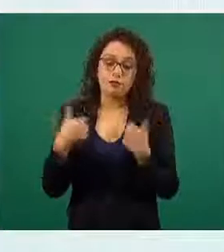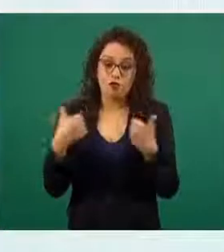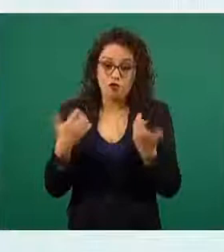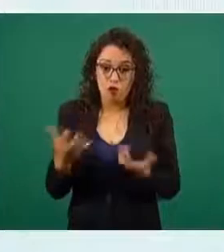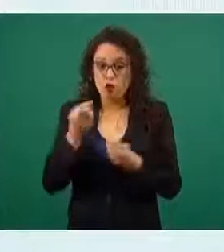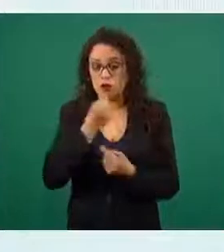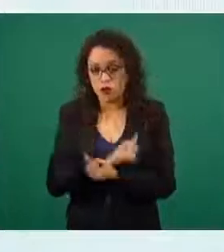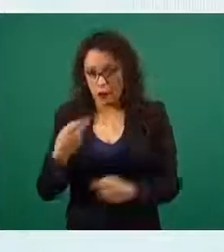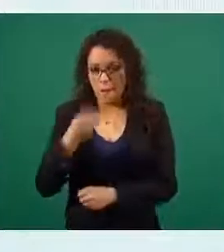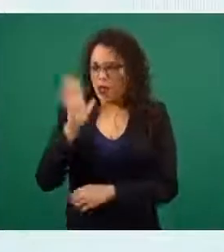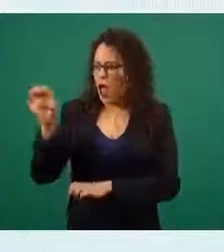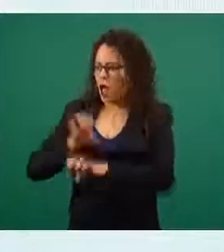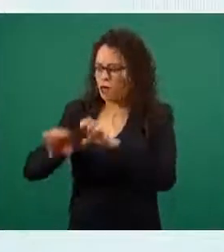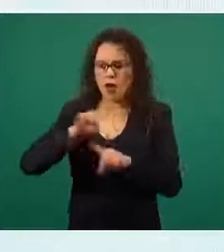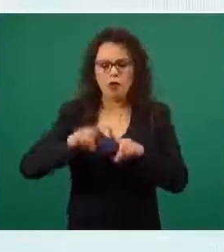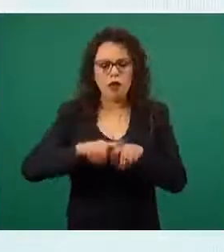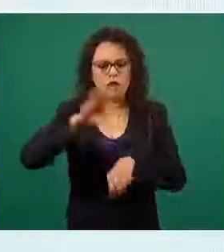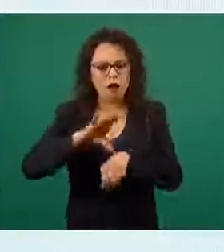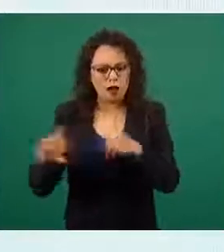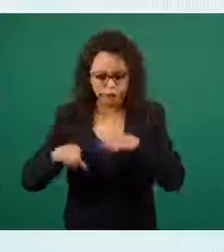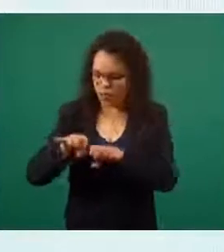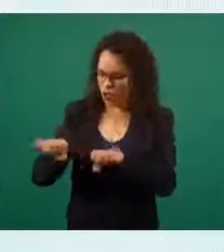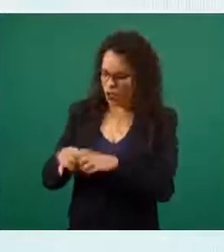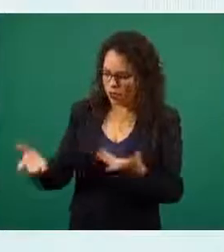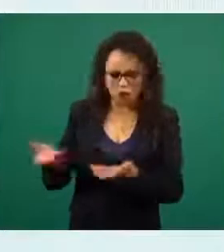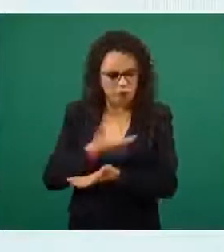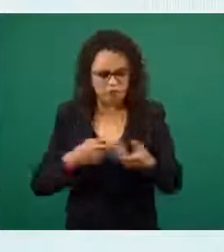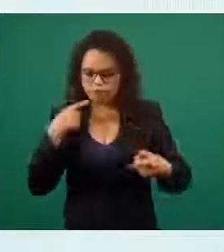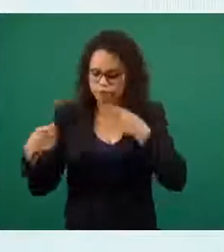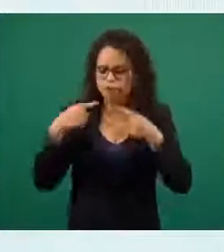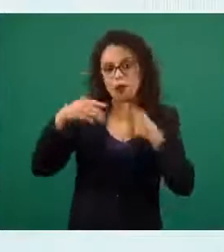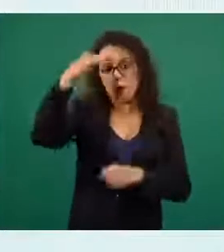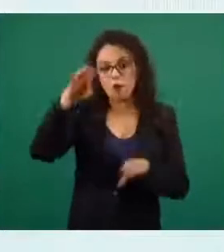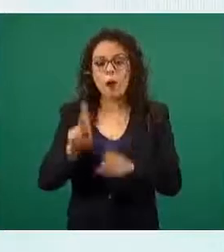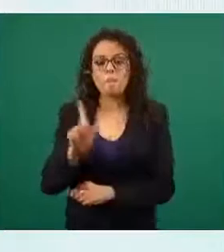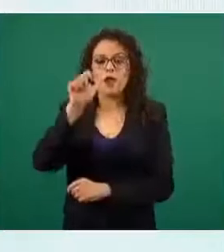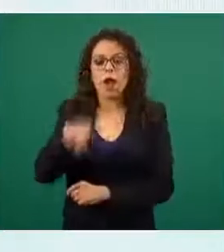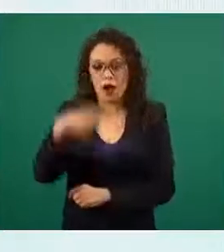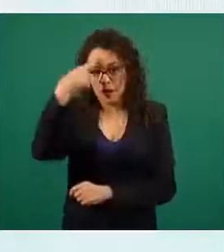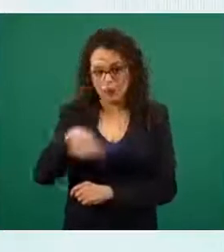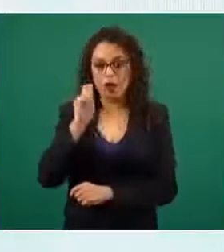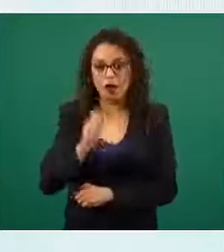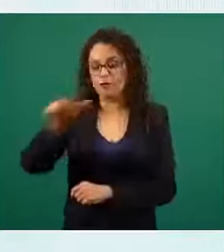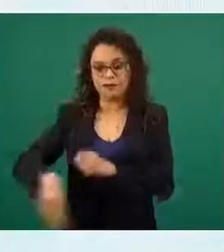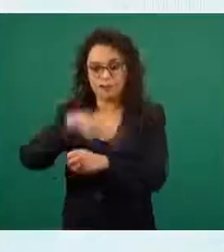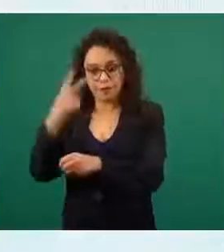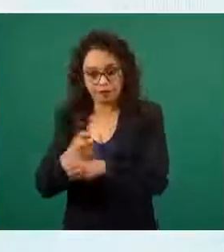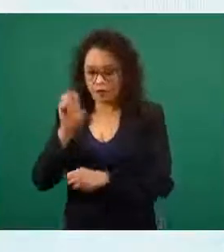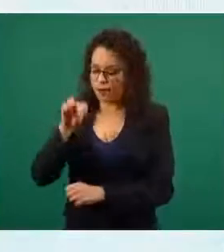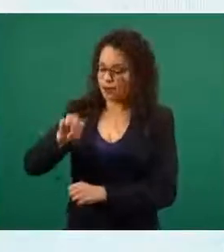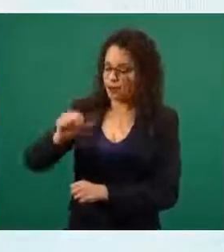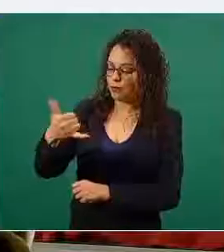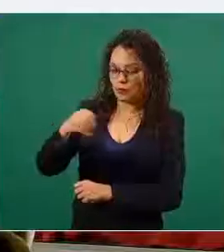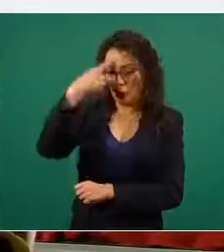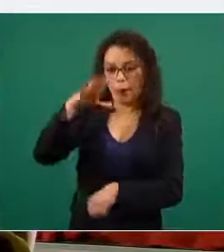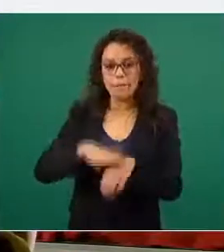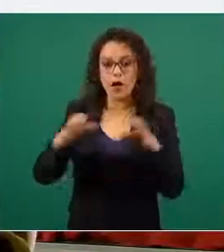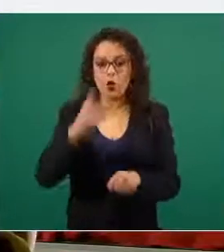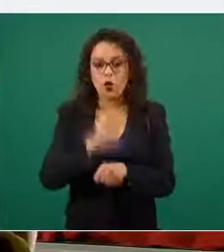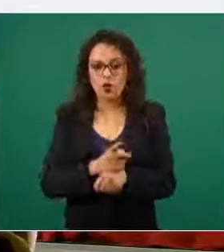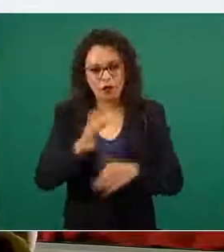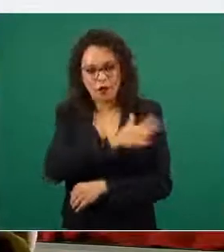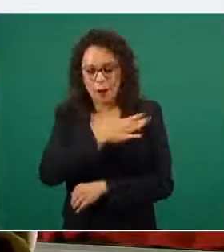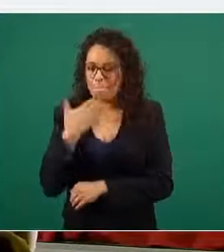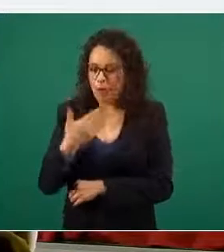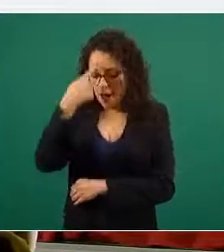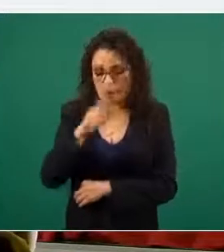compañías farmacéuticas y los distintos centros de investigación que colaboran con ellas tienen planeados y están en programación ensayos clínicos secundarios sobre la seguridad y eficacia en personas